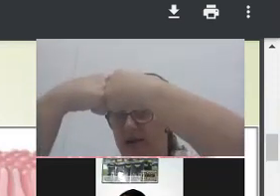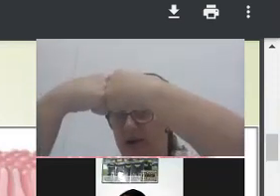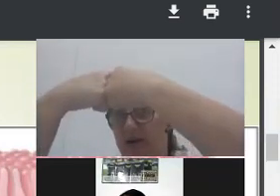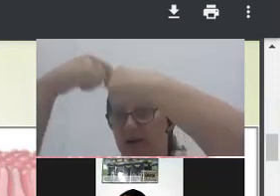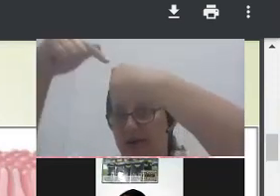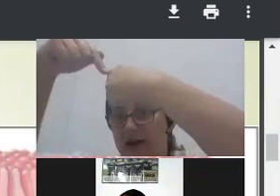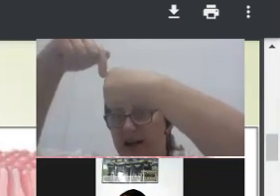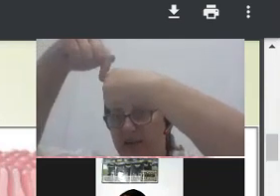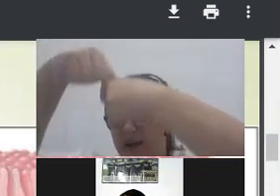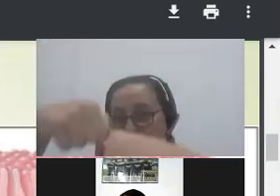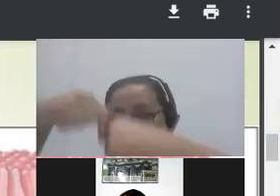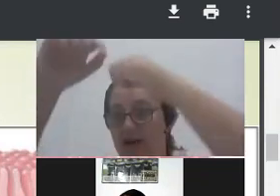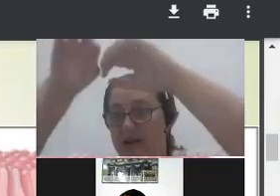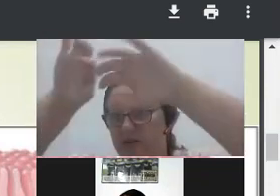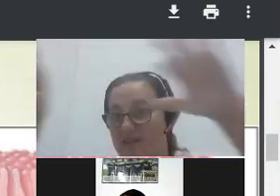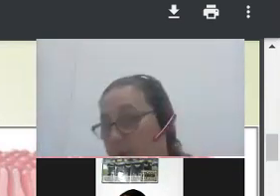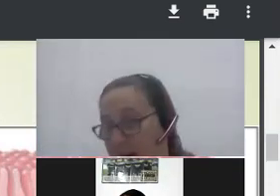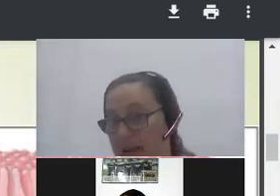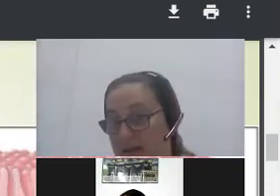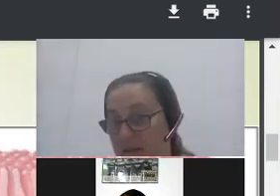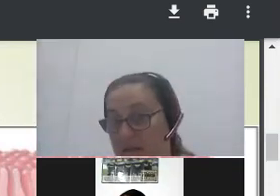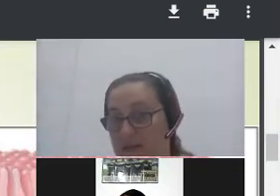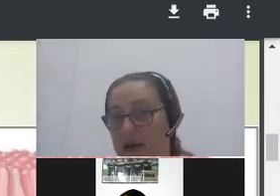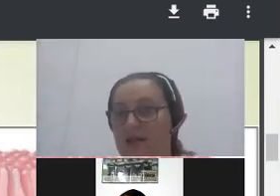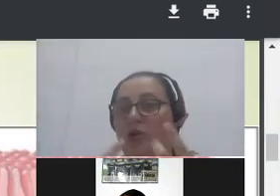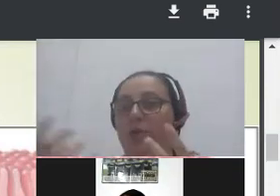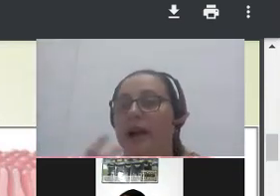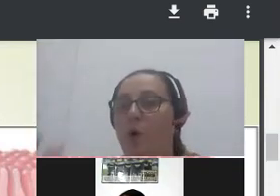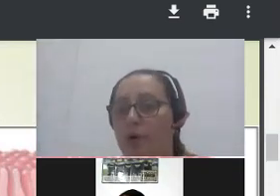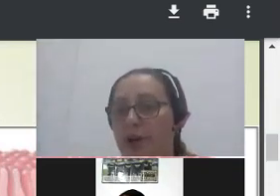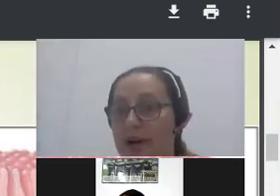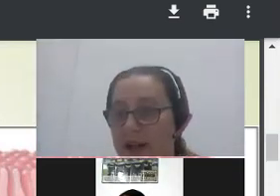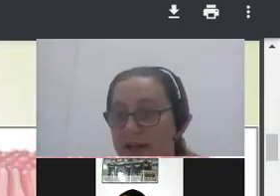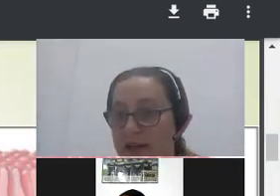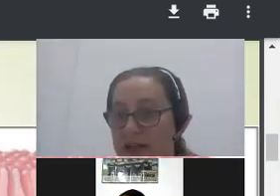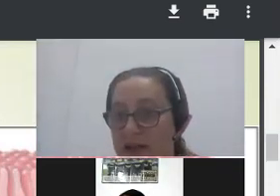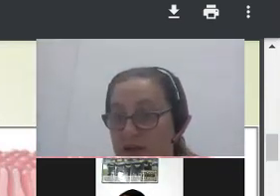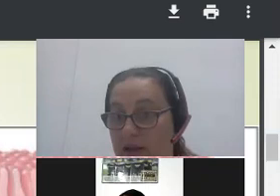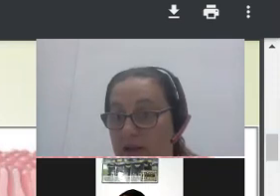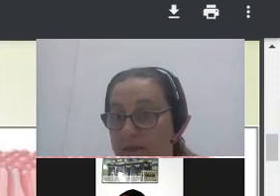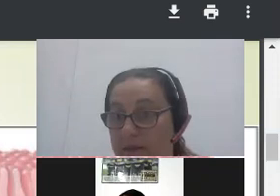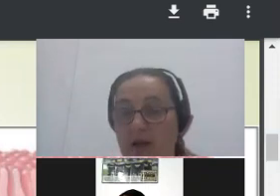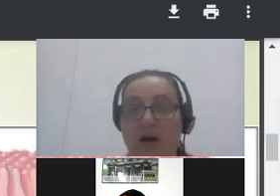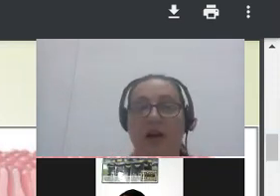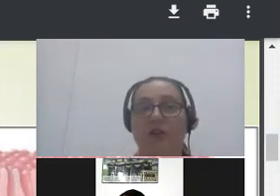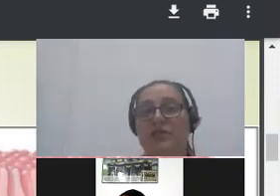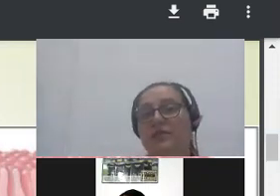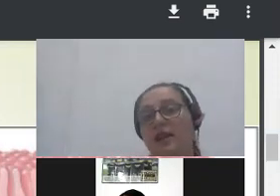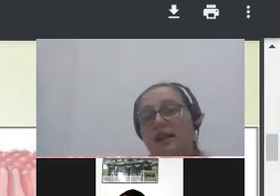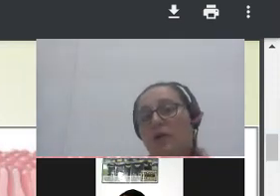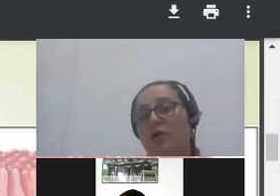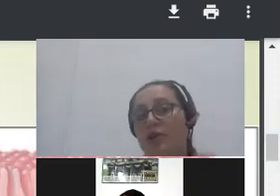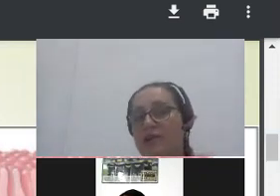fueran las células de nuestra piel y alguien viene y pone el dedo, se separarían si no hubiera uniones entre ellas, ¿no es cierto?